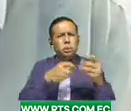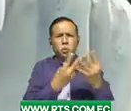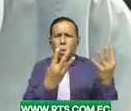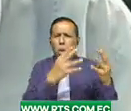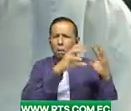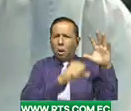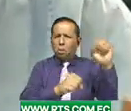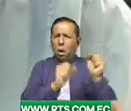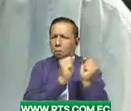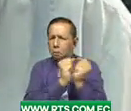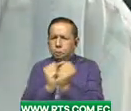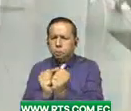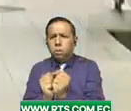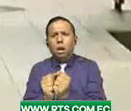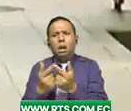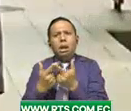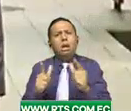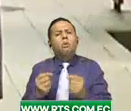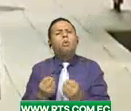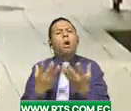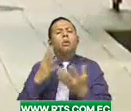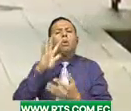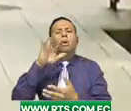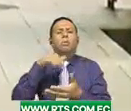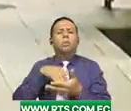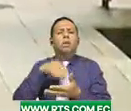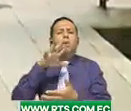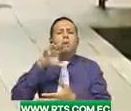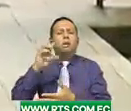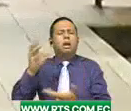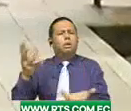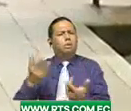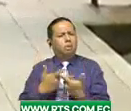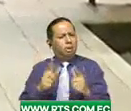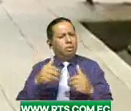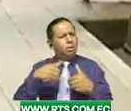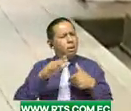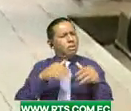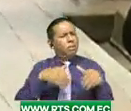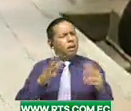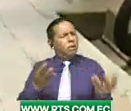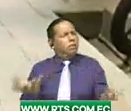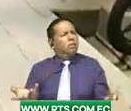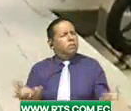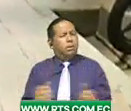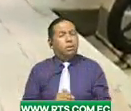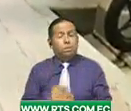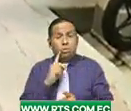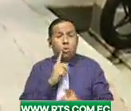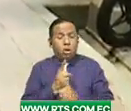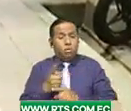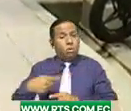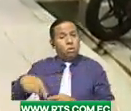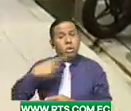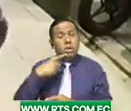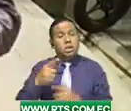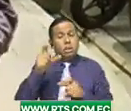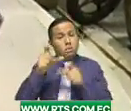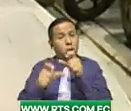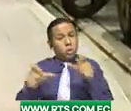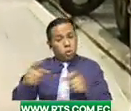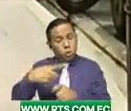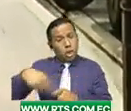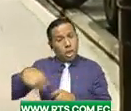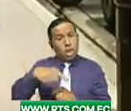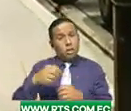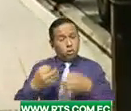a 4.500. El marco jurídico vigente exige que todo funcionario público presente una declaración juramentada de bienes al inicio